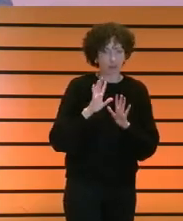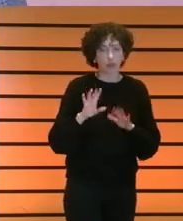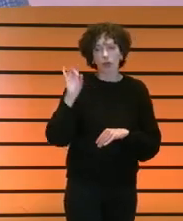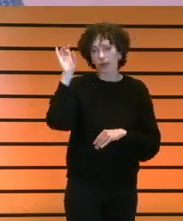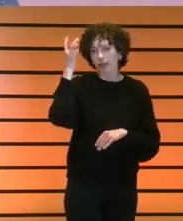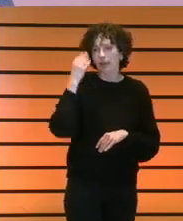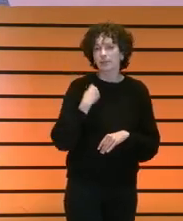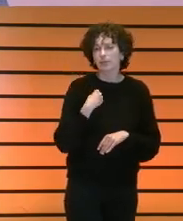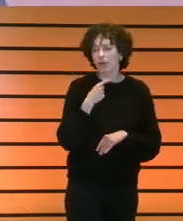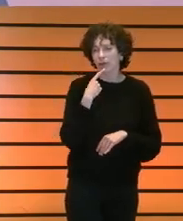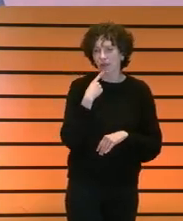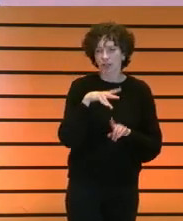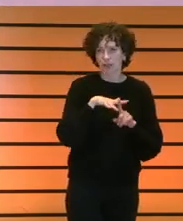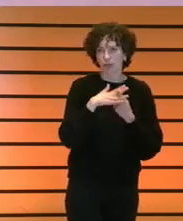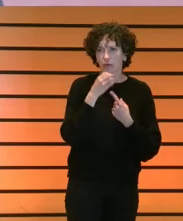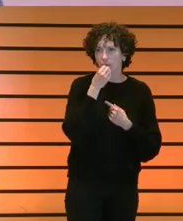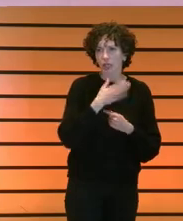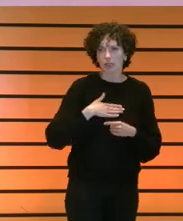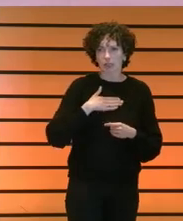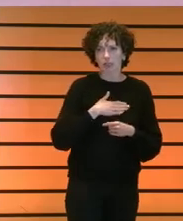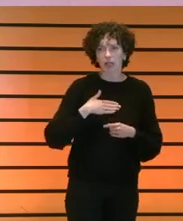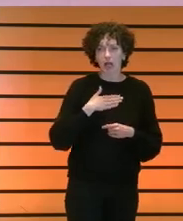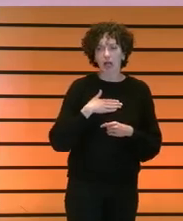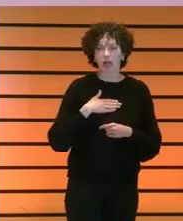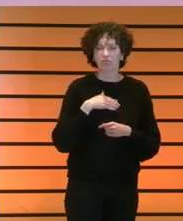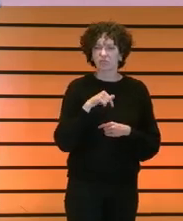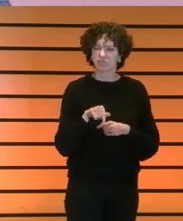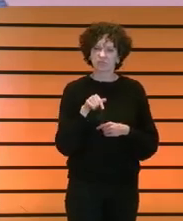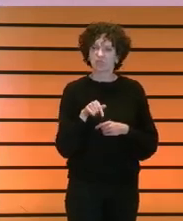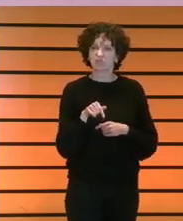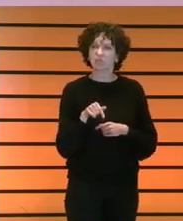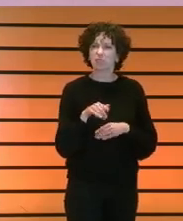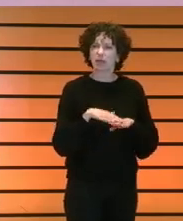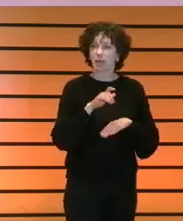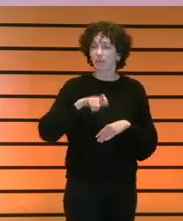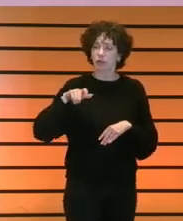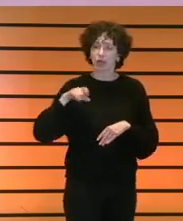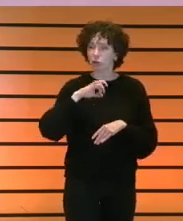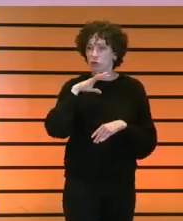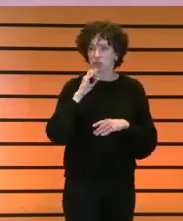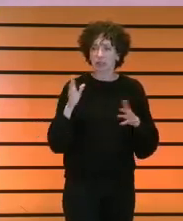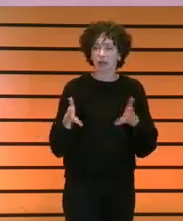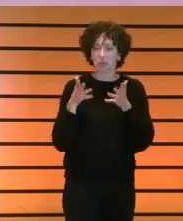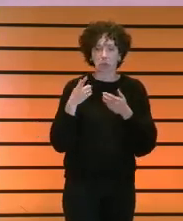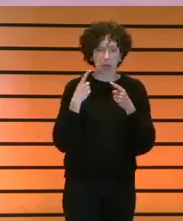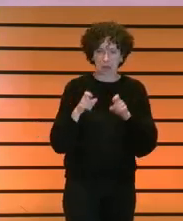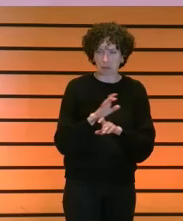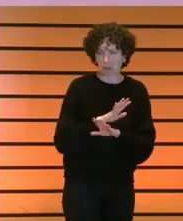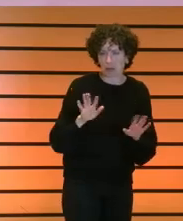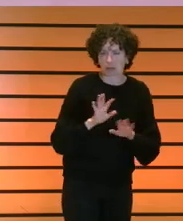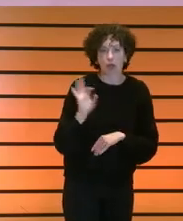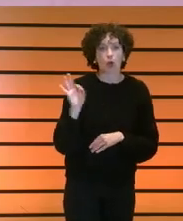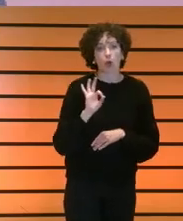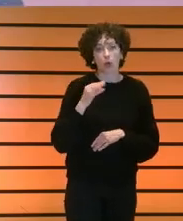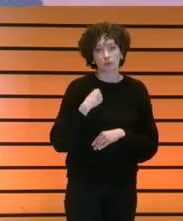el estado del bienestar ya no era tan imprescindible para tener a la gente, entre comillas, contenta, o que la idea